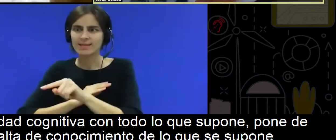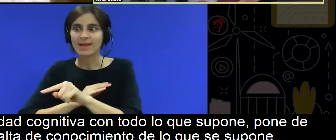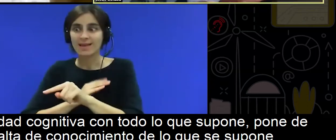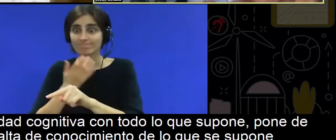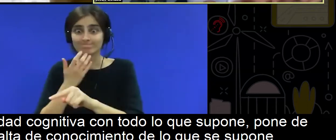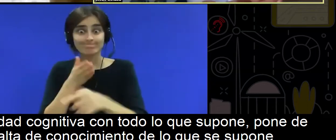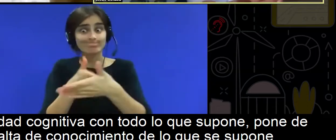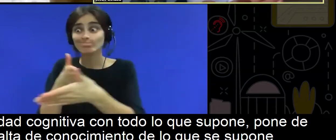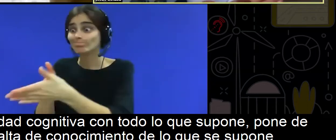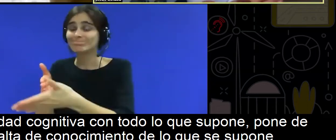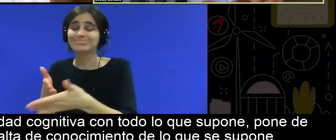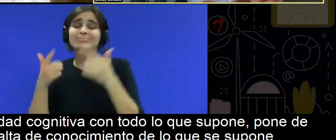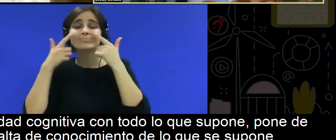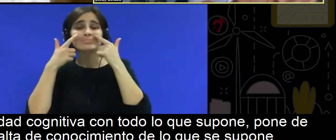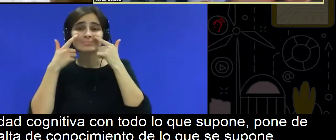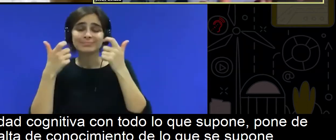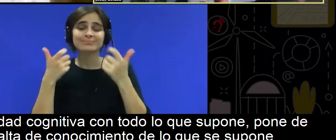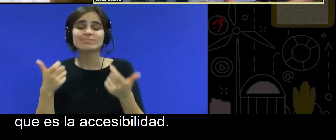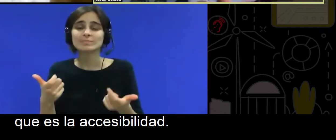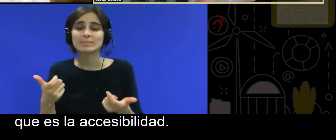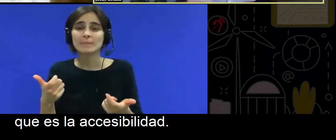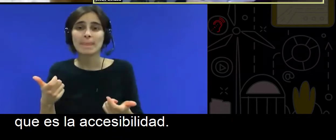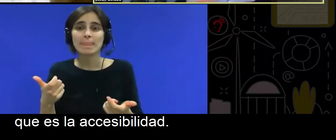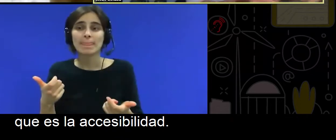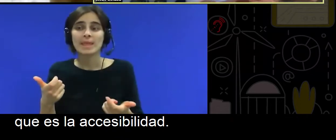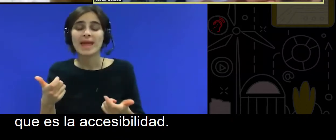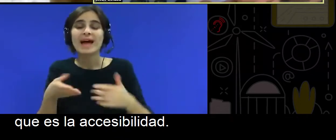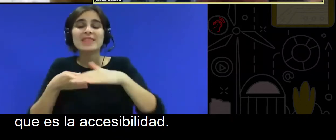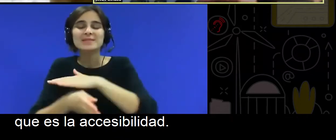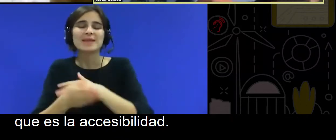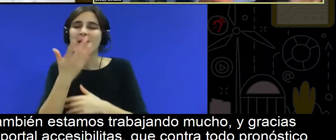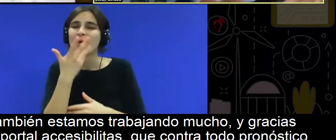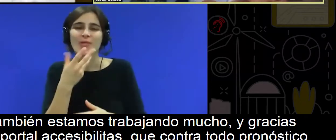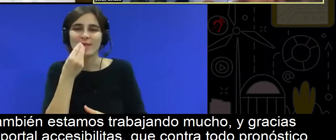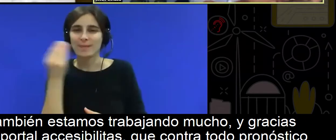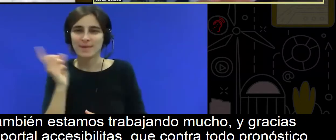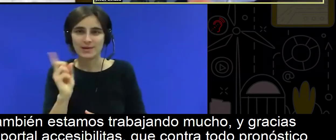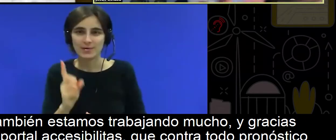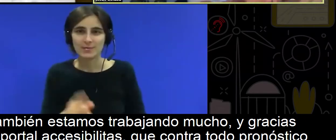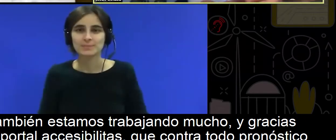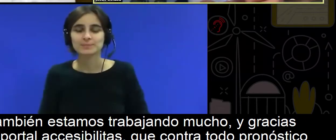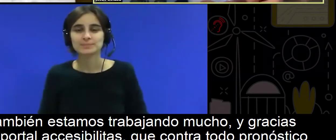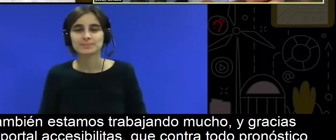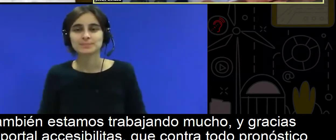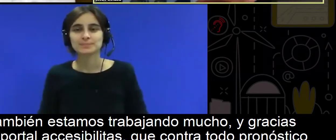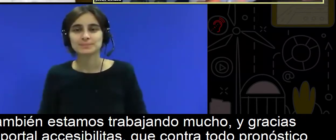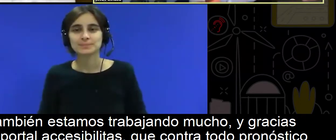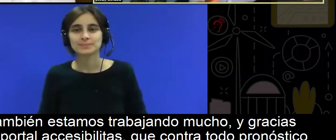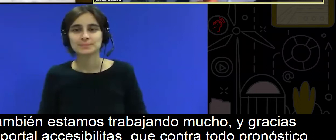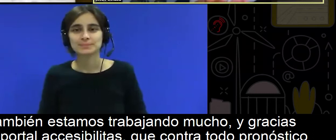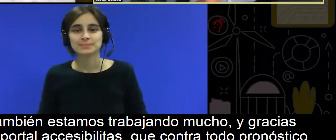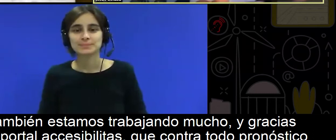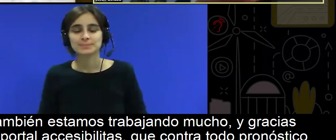de conocimiento de lo que se supone que es la accesibilidad, ¿no? En ese sentido también estamos trabajando, tú lo sabes mucho, y gracias